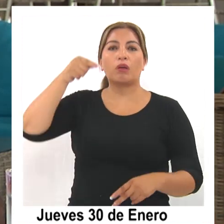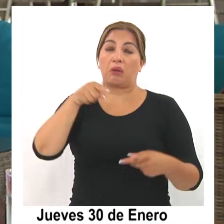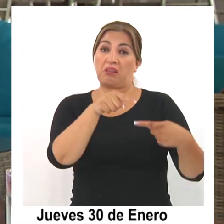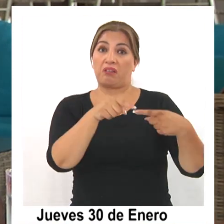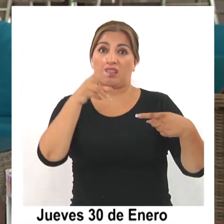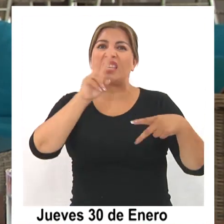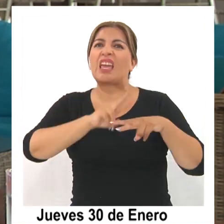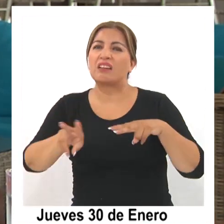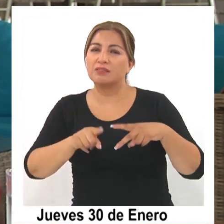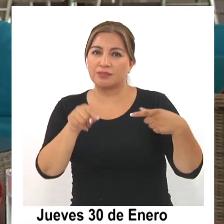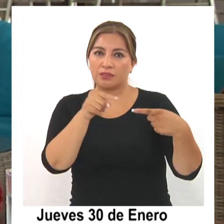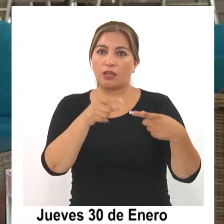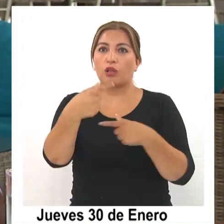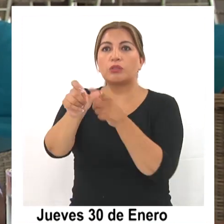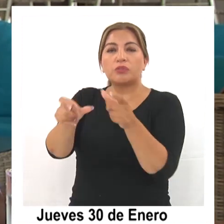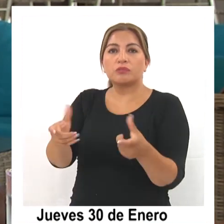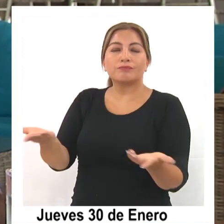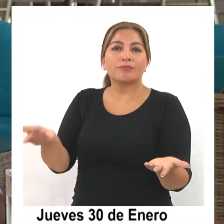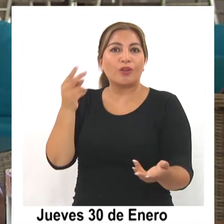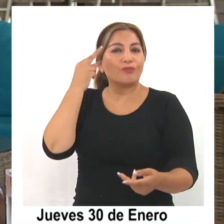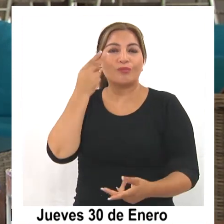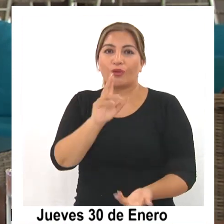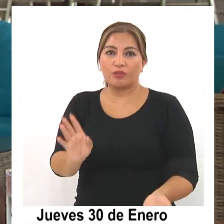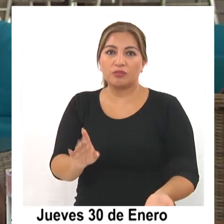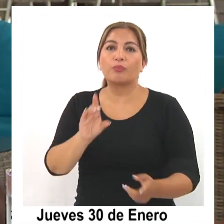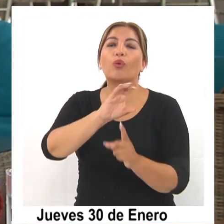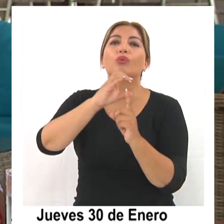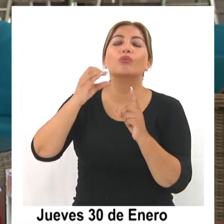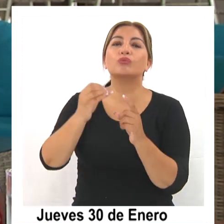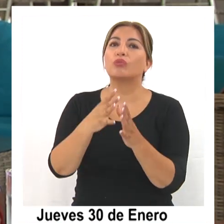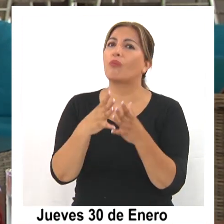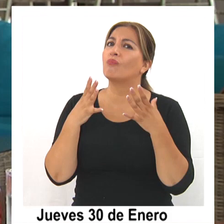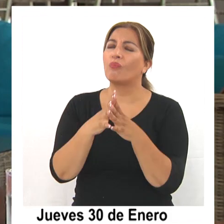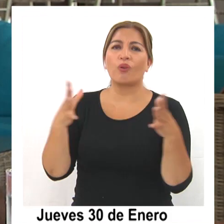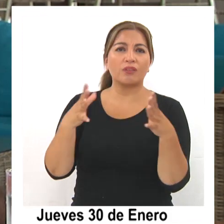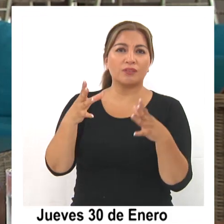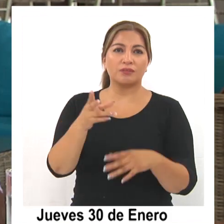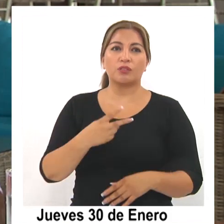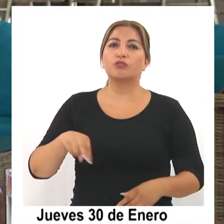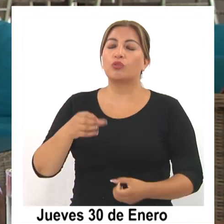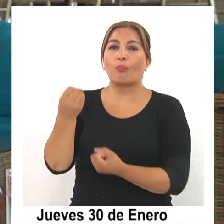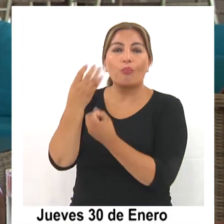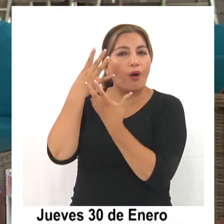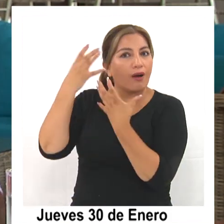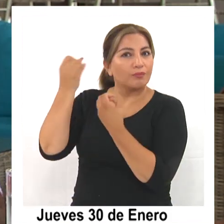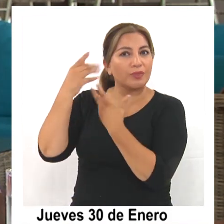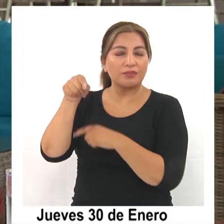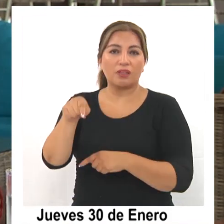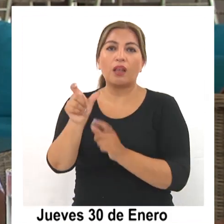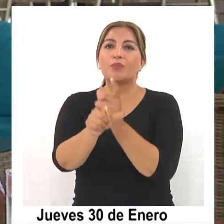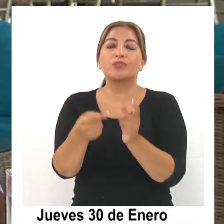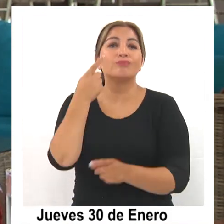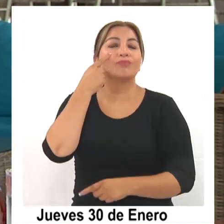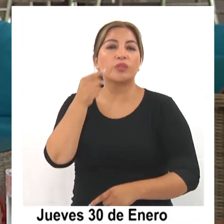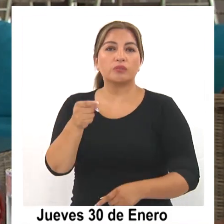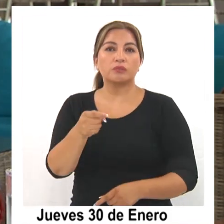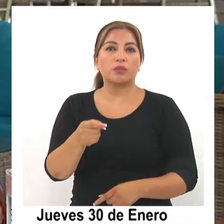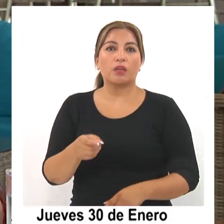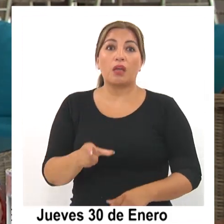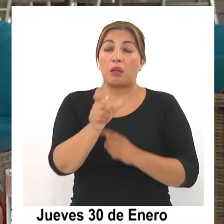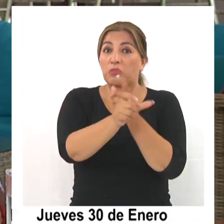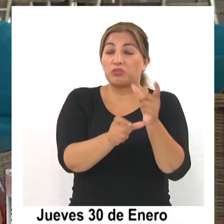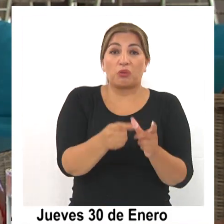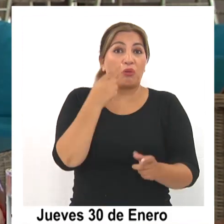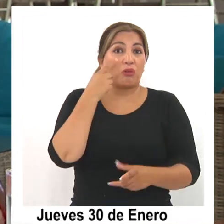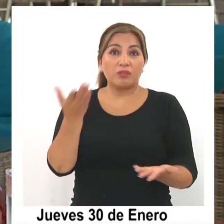hacen que las demás personas primero porque son culturas riquísimas y tenemos mucho que aprender y mucha gente no los conoce y cuando no se